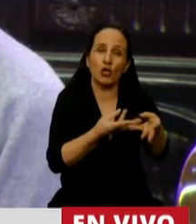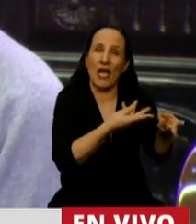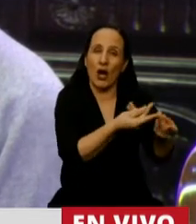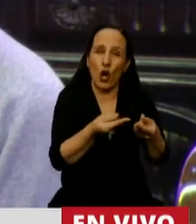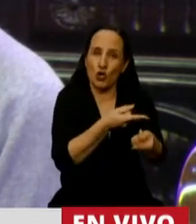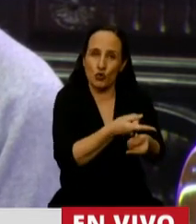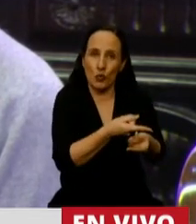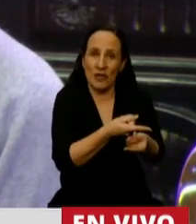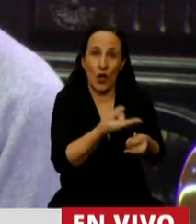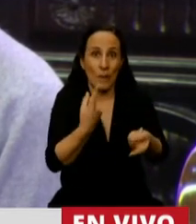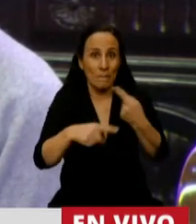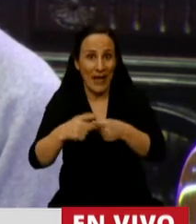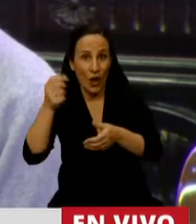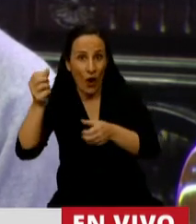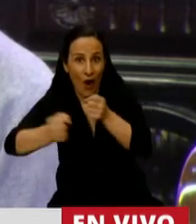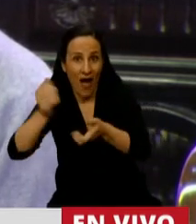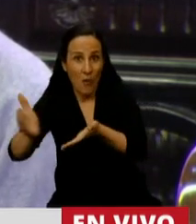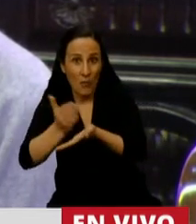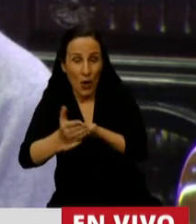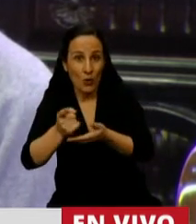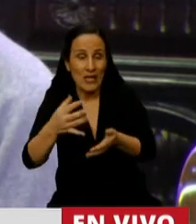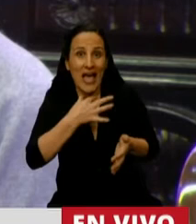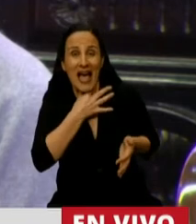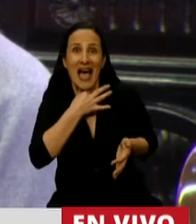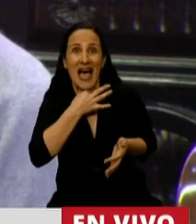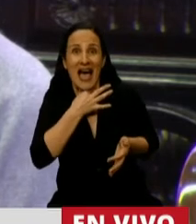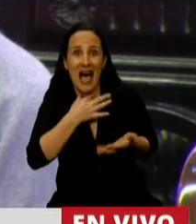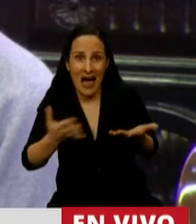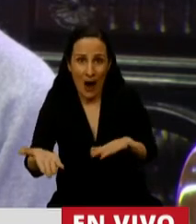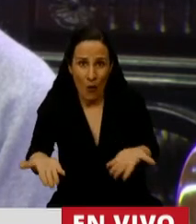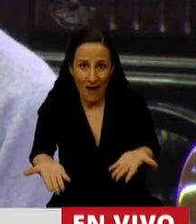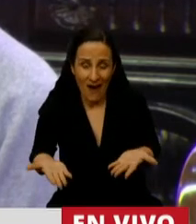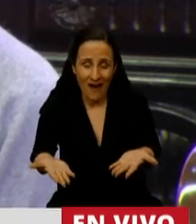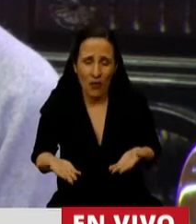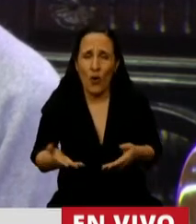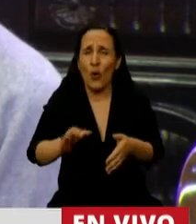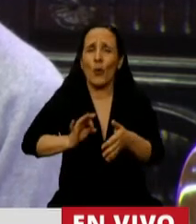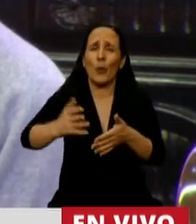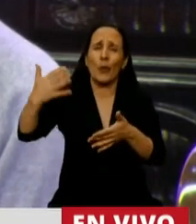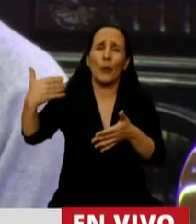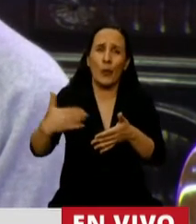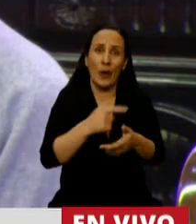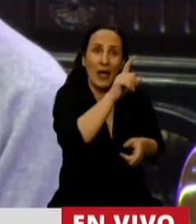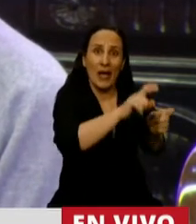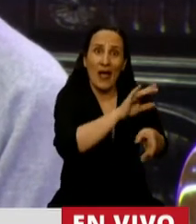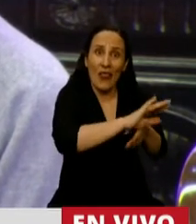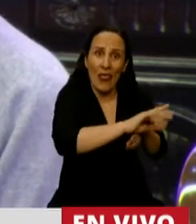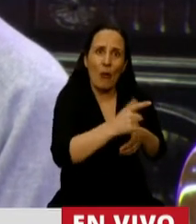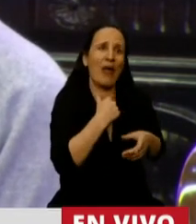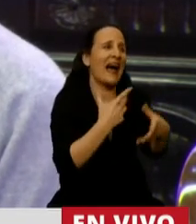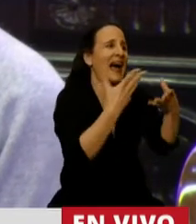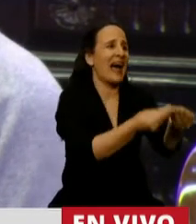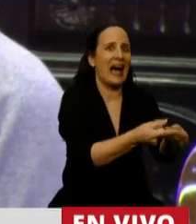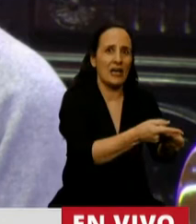agobiando al productor durante demasiado tiempo señora presidente se ha querido ayudar al deudor y hemos ocasionado